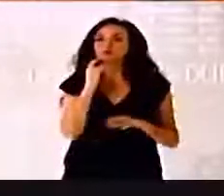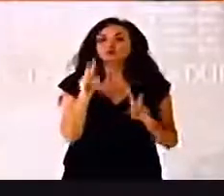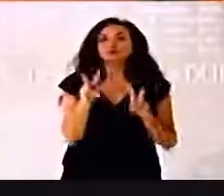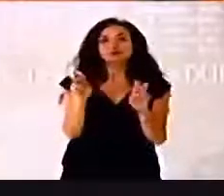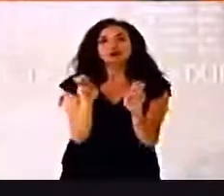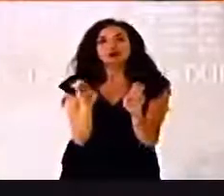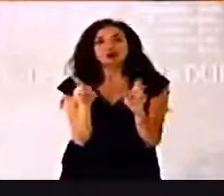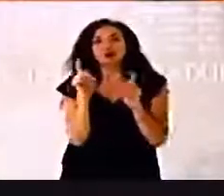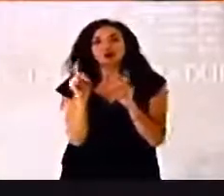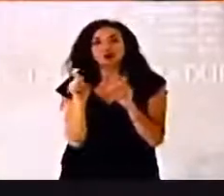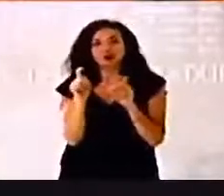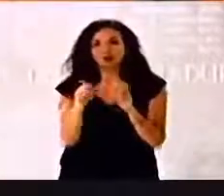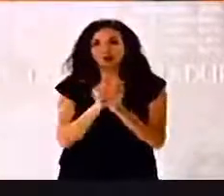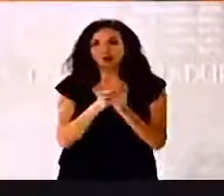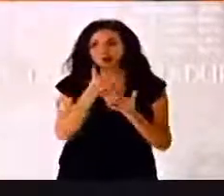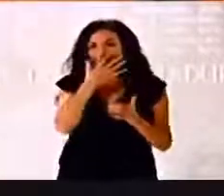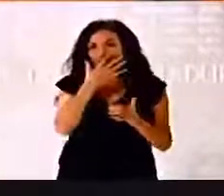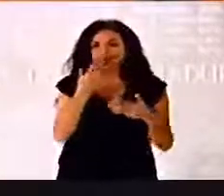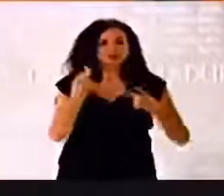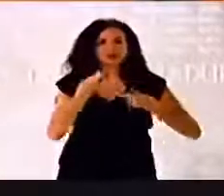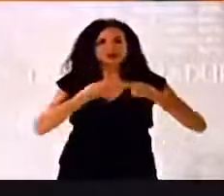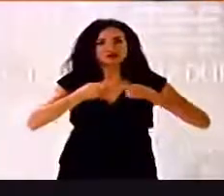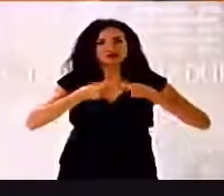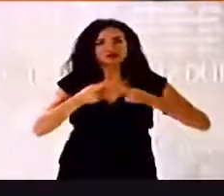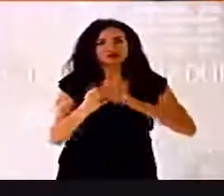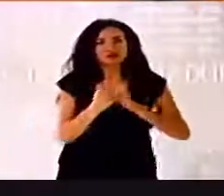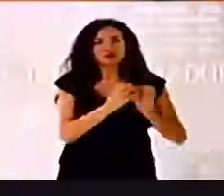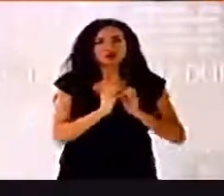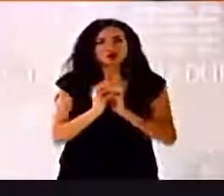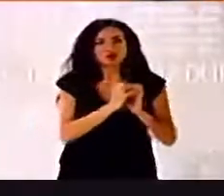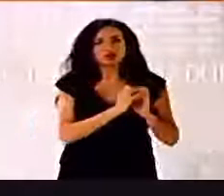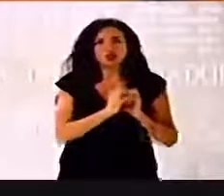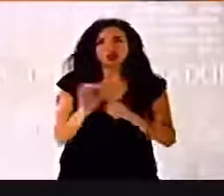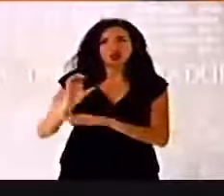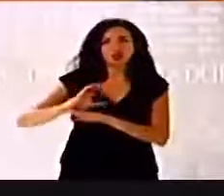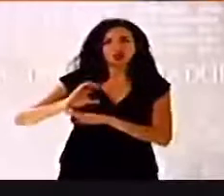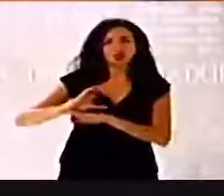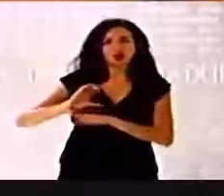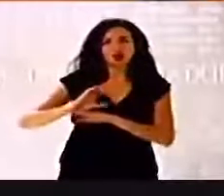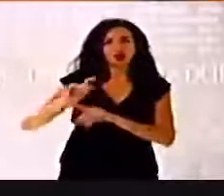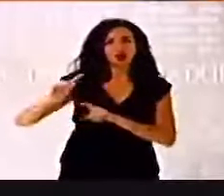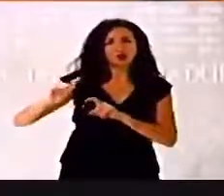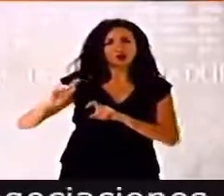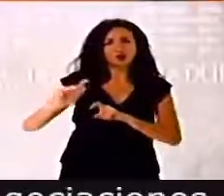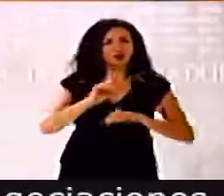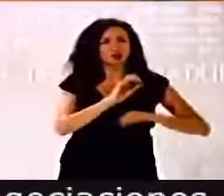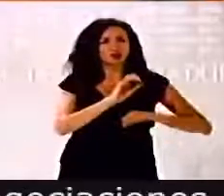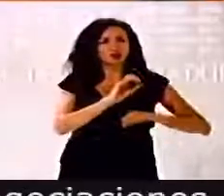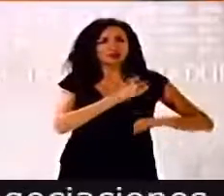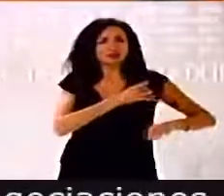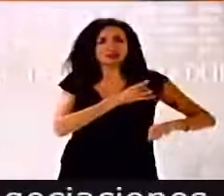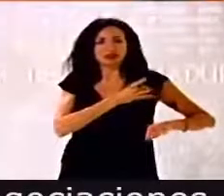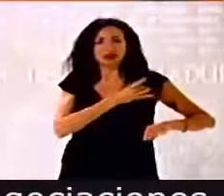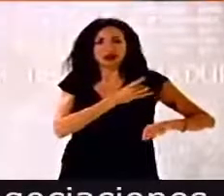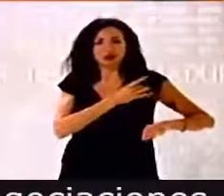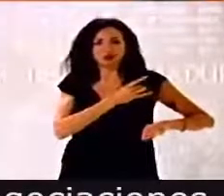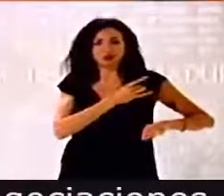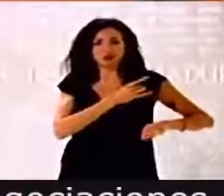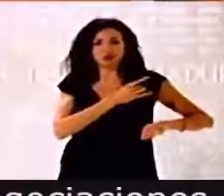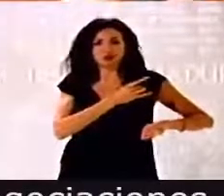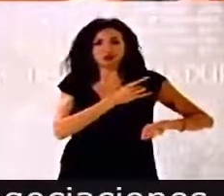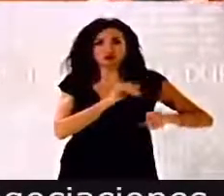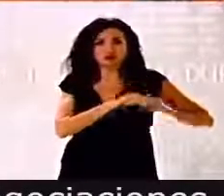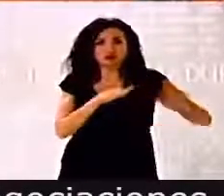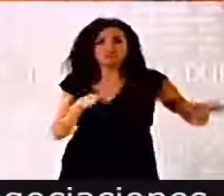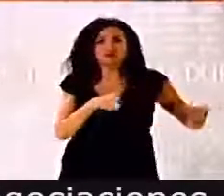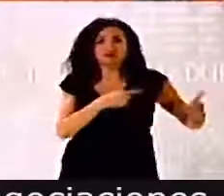educación, parecen rotas las negociaciones entre la Consejería de Educación y los sindicatos que componen la mesa